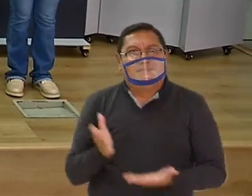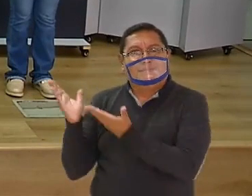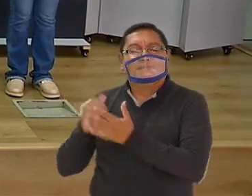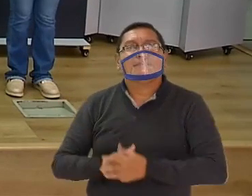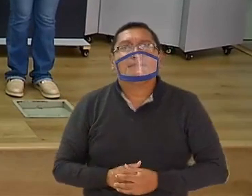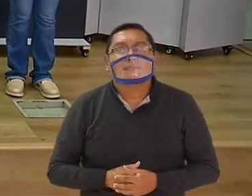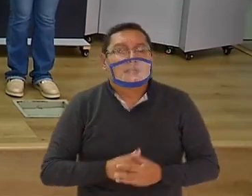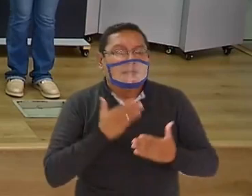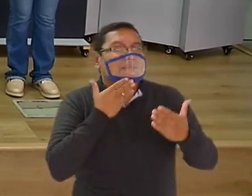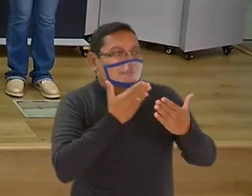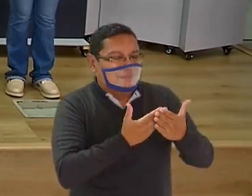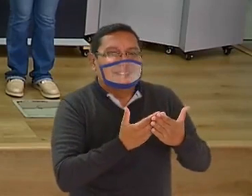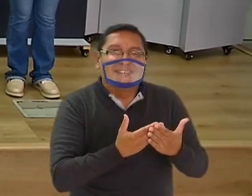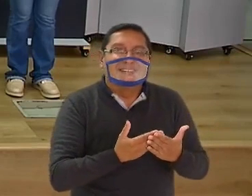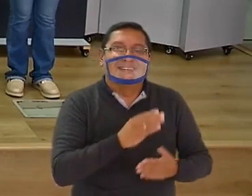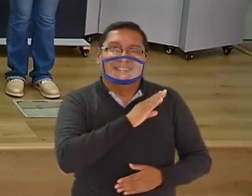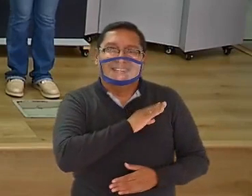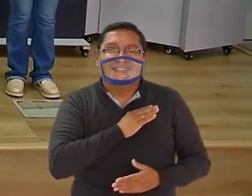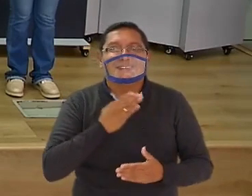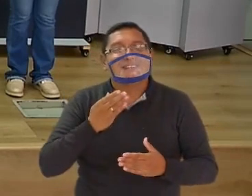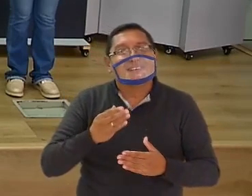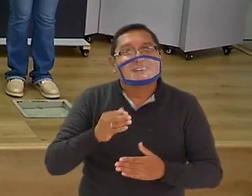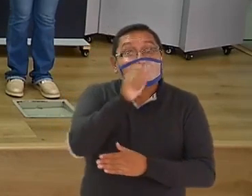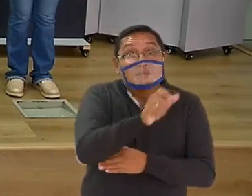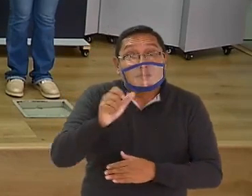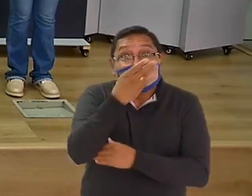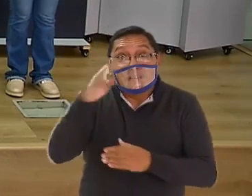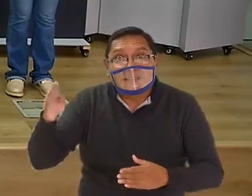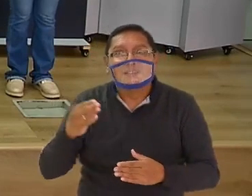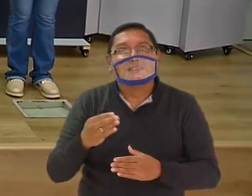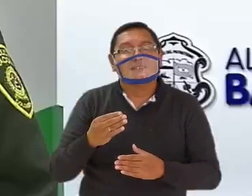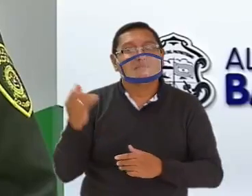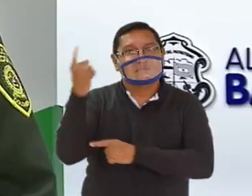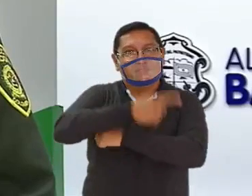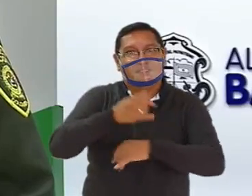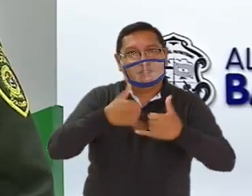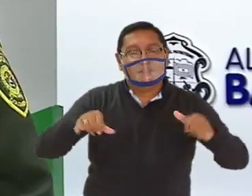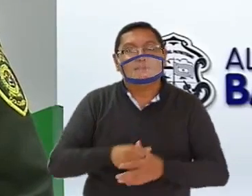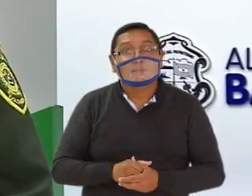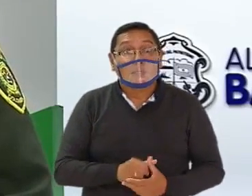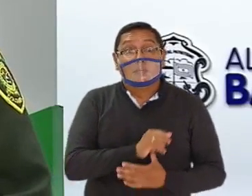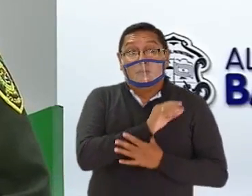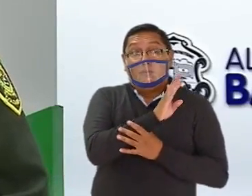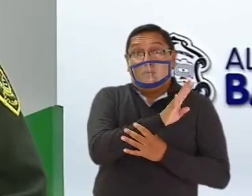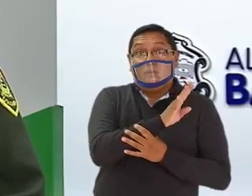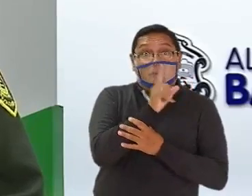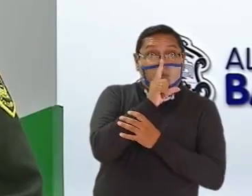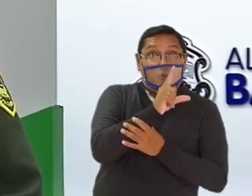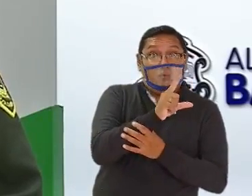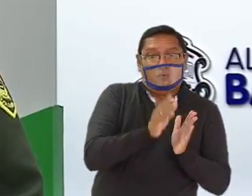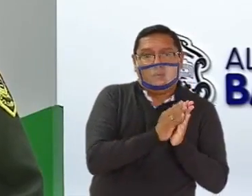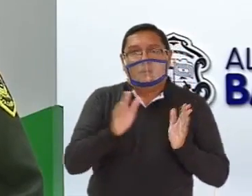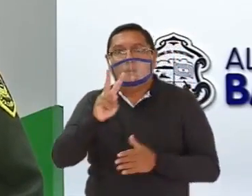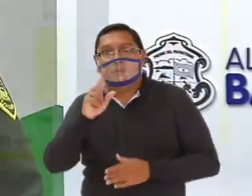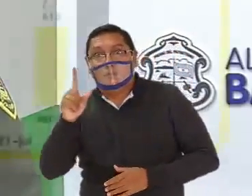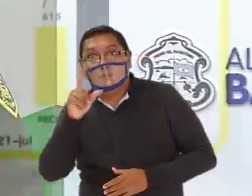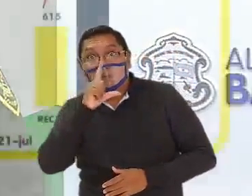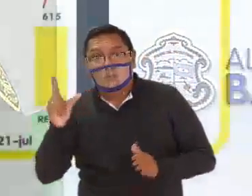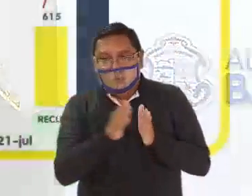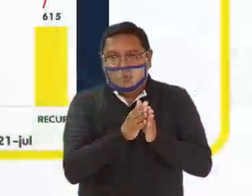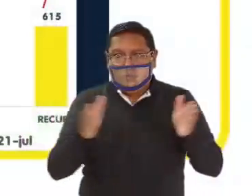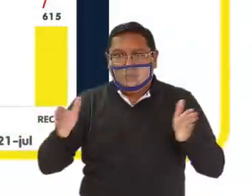alcalde. Barranquilleros, un feliz día. Entre el 4 de julio y el 21 de julio se cumplió con el aislamiento más duro en la